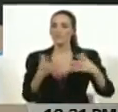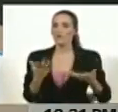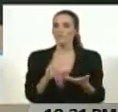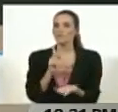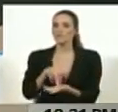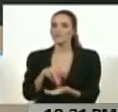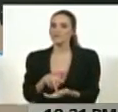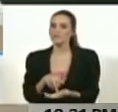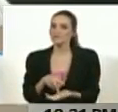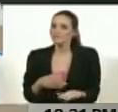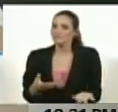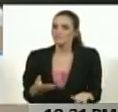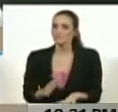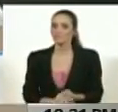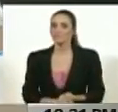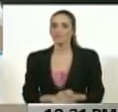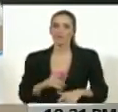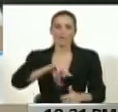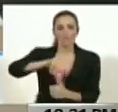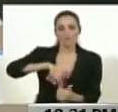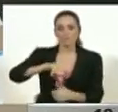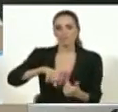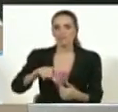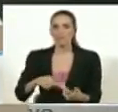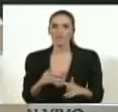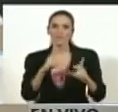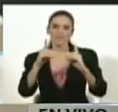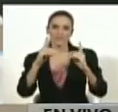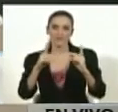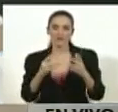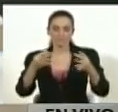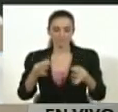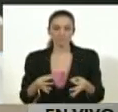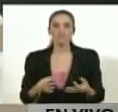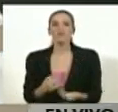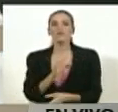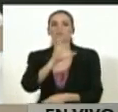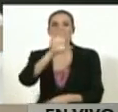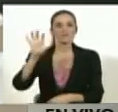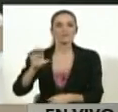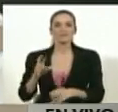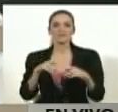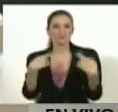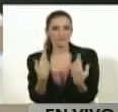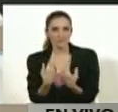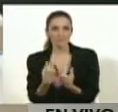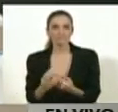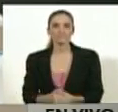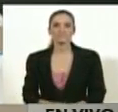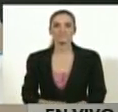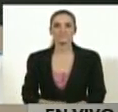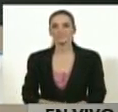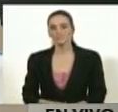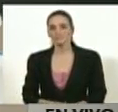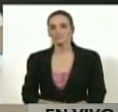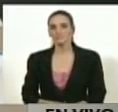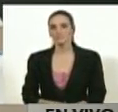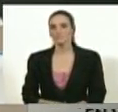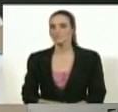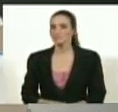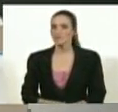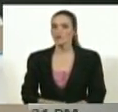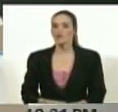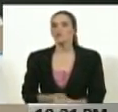participación en cooperación en diálogo Genuino con los países de la región apenas con